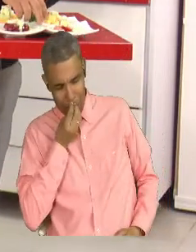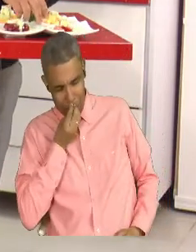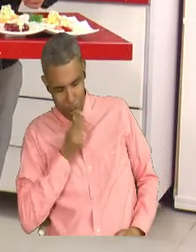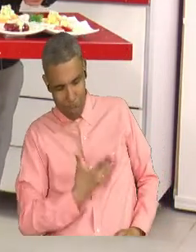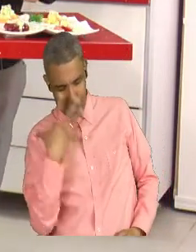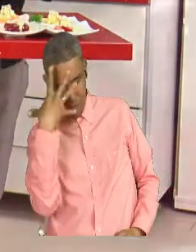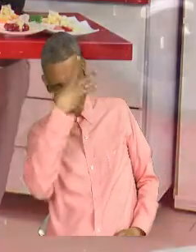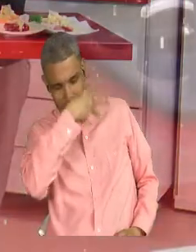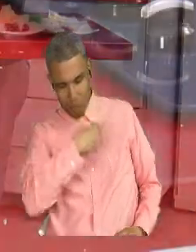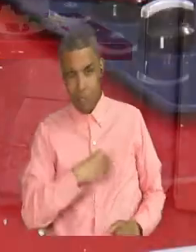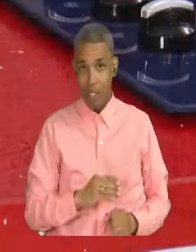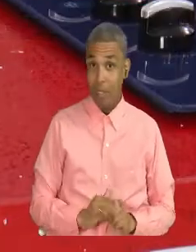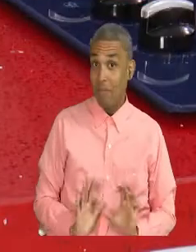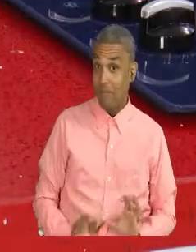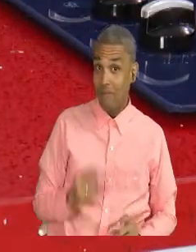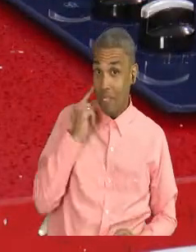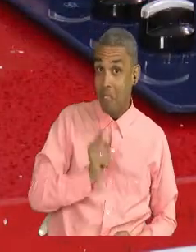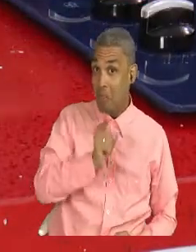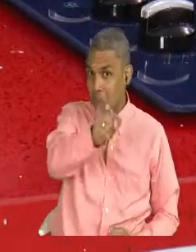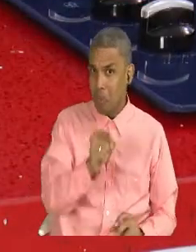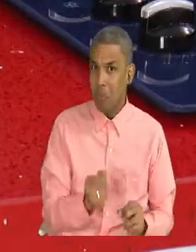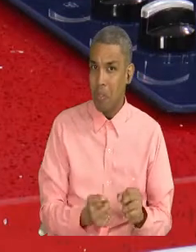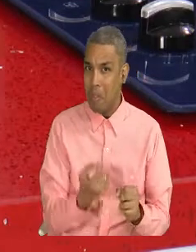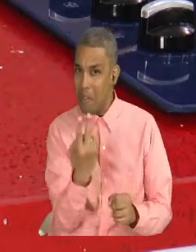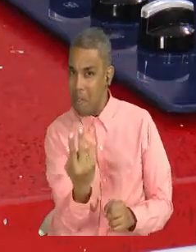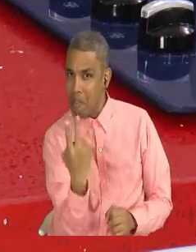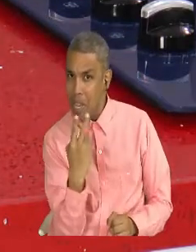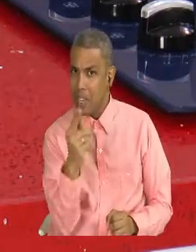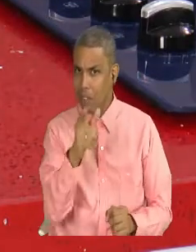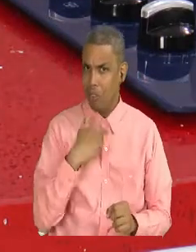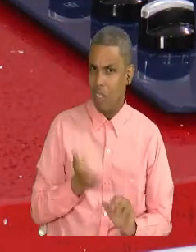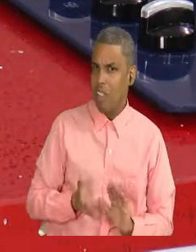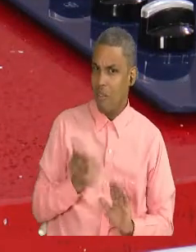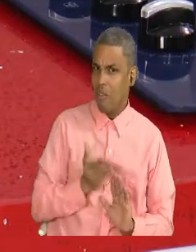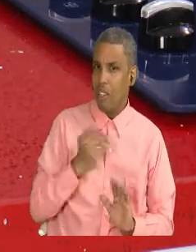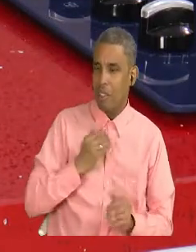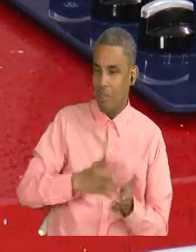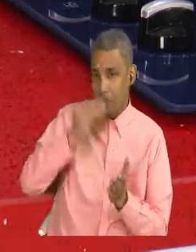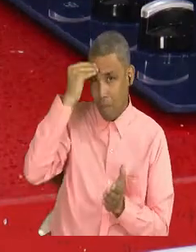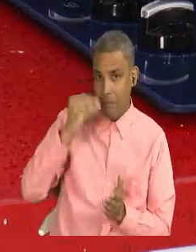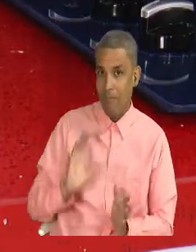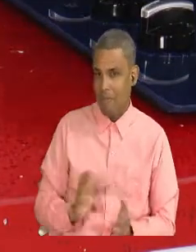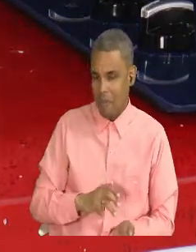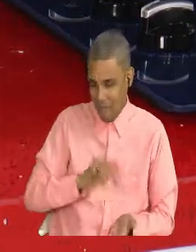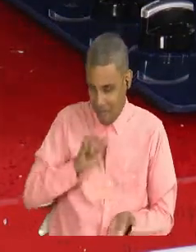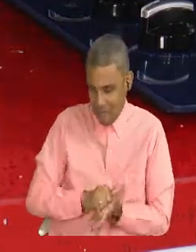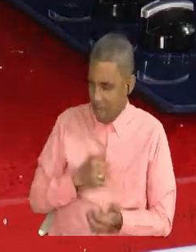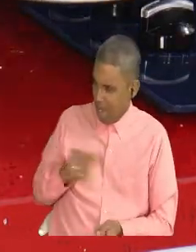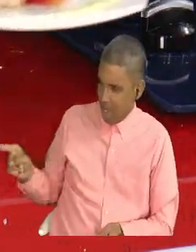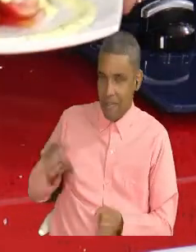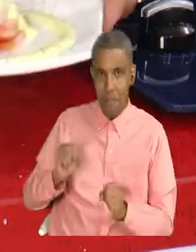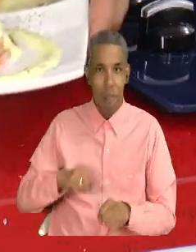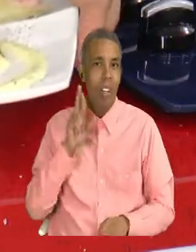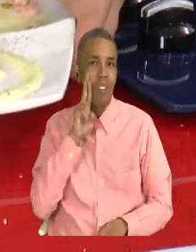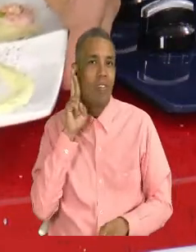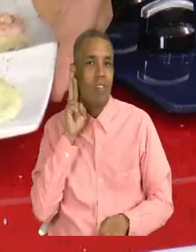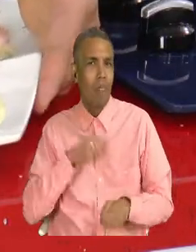siguen, ya son unas expertas. Ya las amas de casa han estado. Miren aquí, vean, qué belleza. Lindo. Vamos a poner